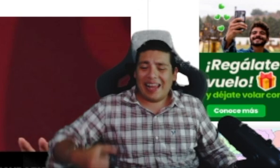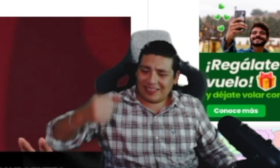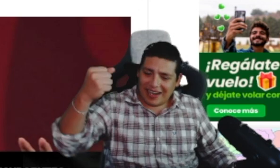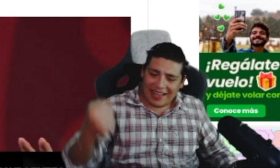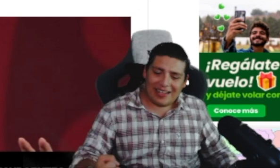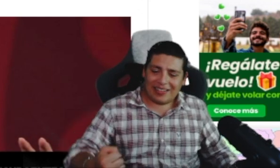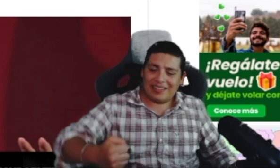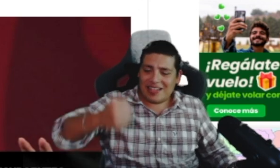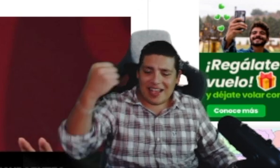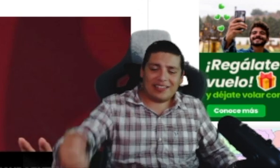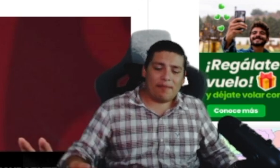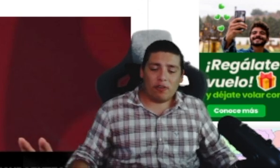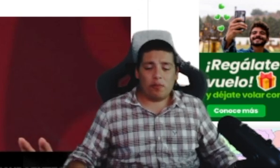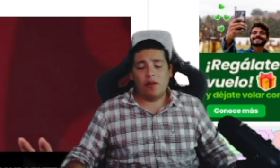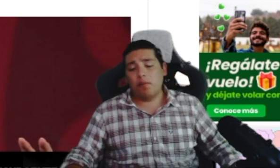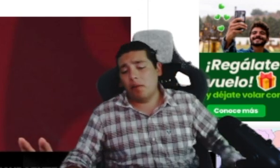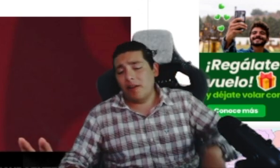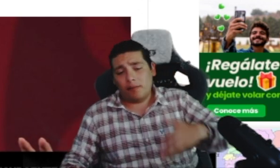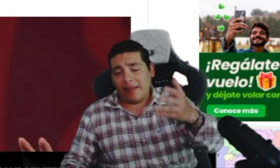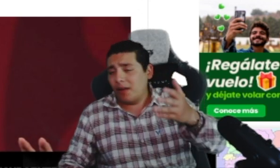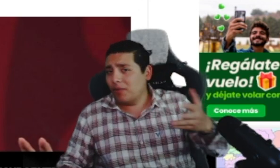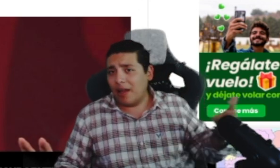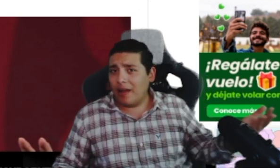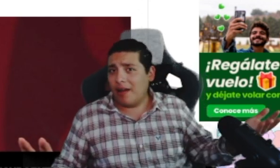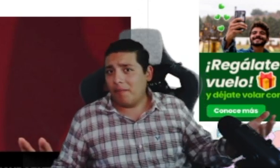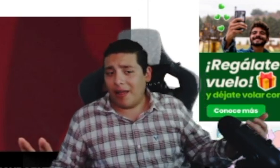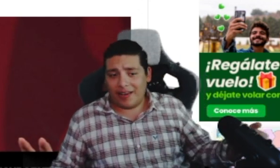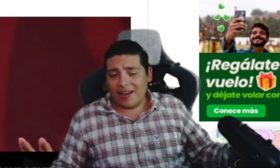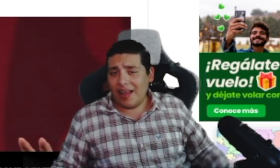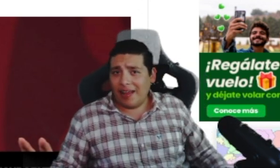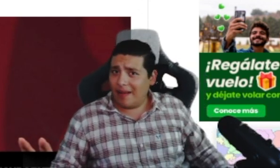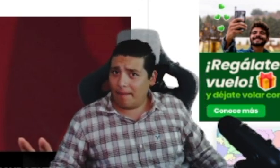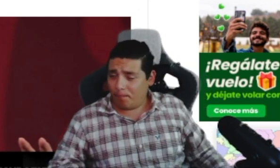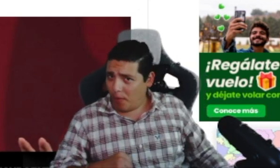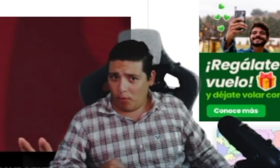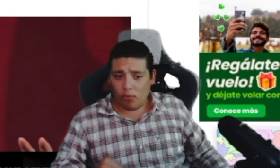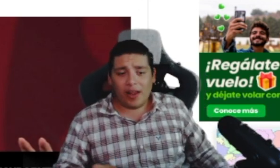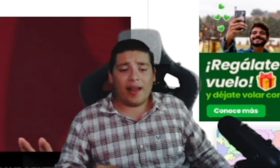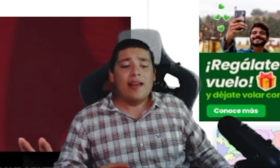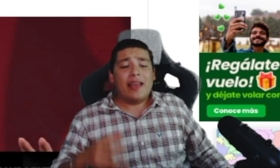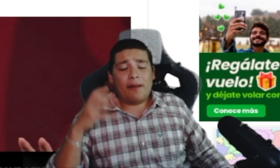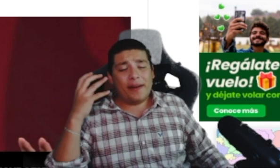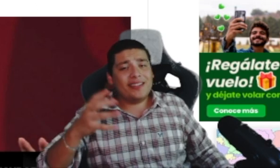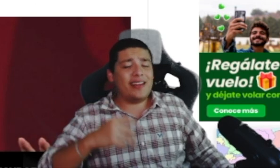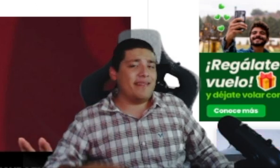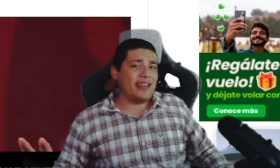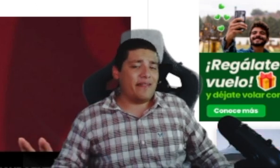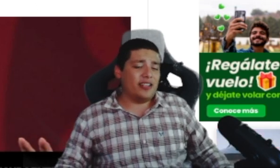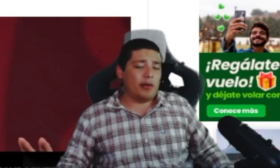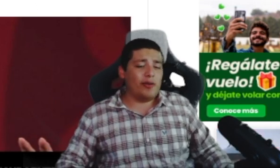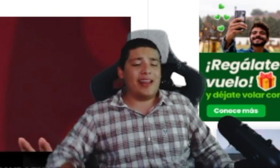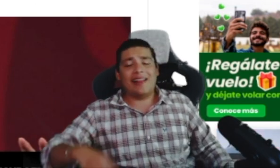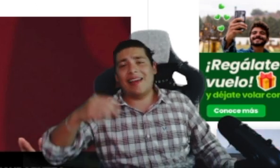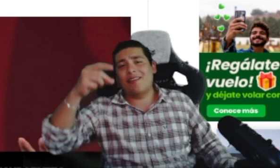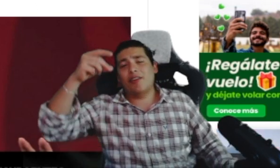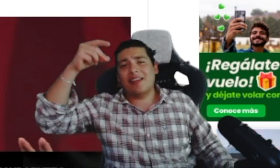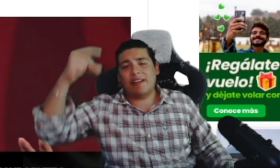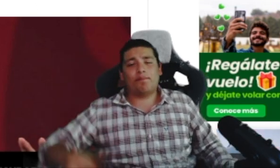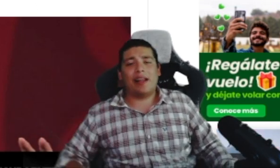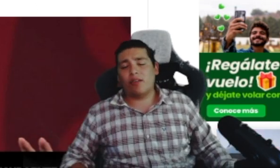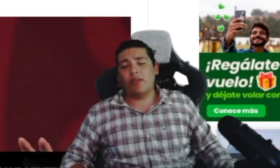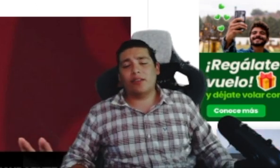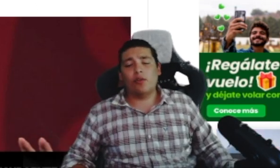sienta las raíces y ese amor por el pueblo les va a dar una madrina pero dura. El presidente Andrés Manuel el día de